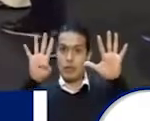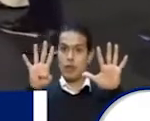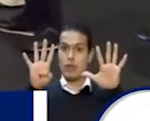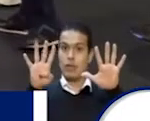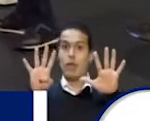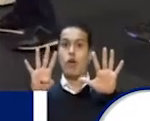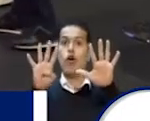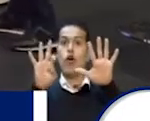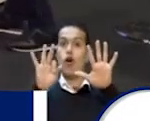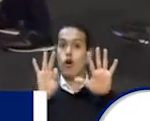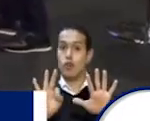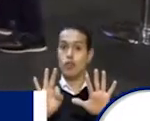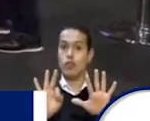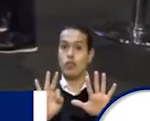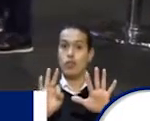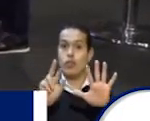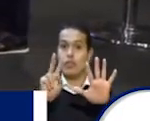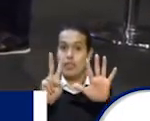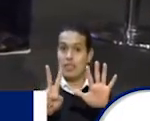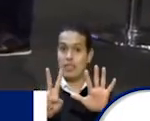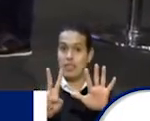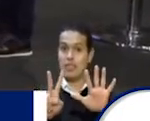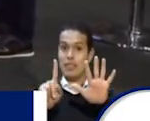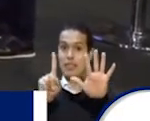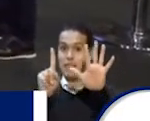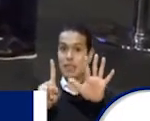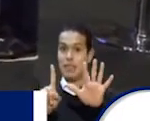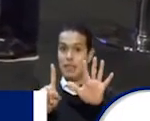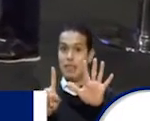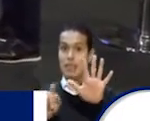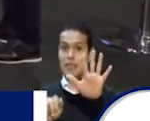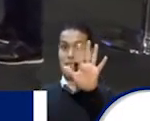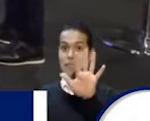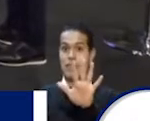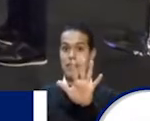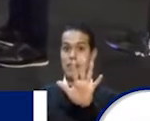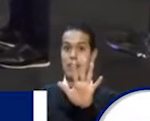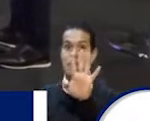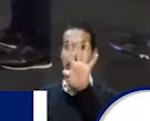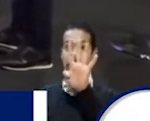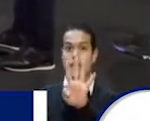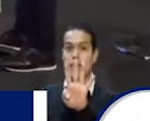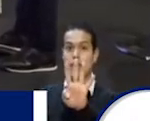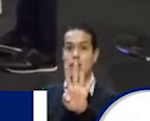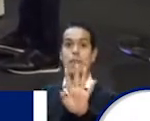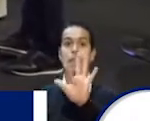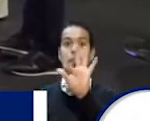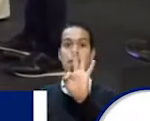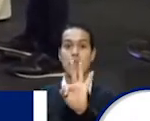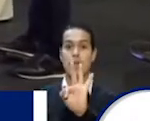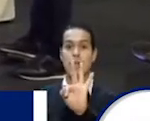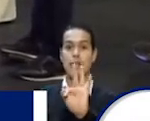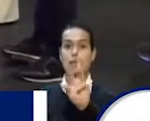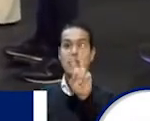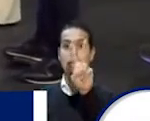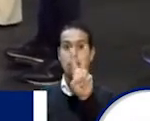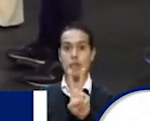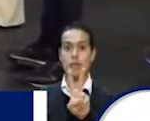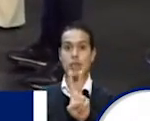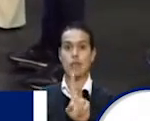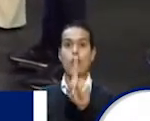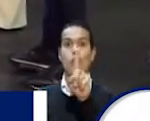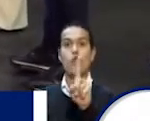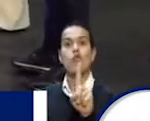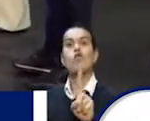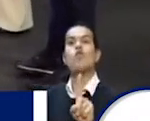315-349-3530 para la entrega de ayudas en especie como mercados o insumos médicos. Hay muchas personas que por alguna razón no nos pudieron apoyar hoy,